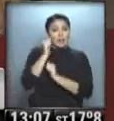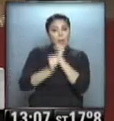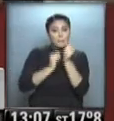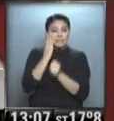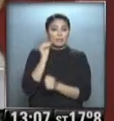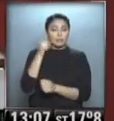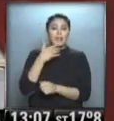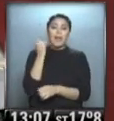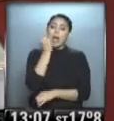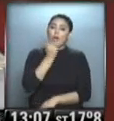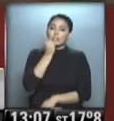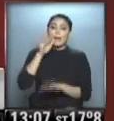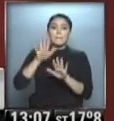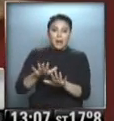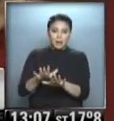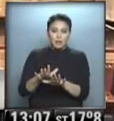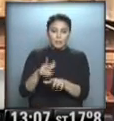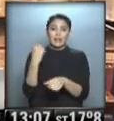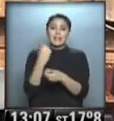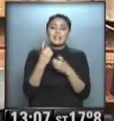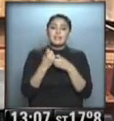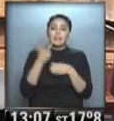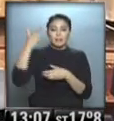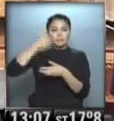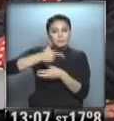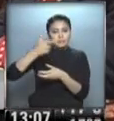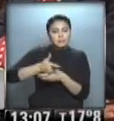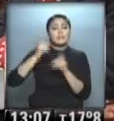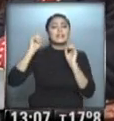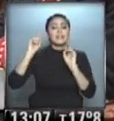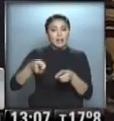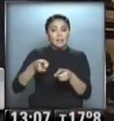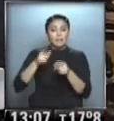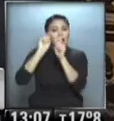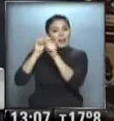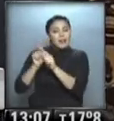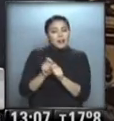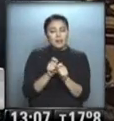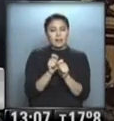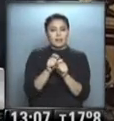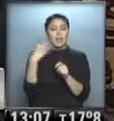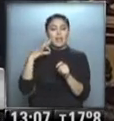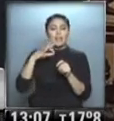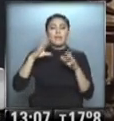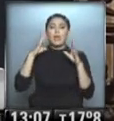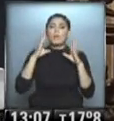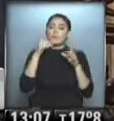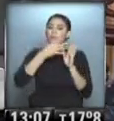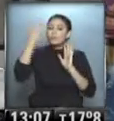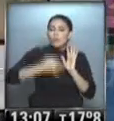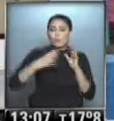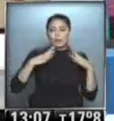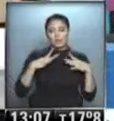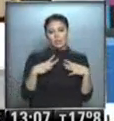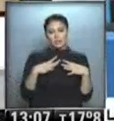inglesa, porque ahí no solamente había que hacer combustible y servicios del avión, sino que además debía cumplir con un descanso mínimo a la